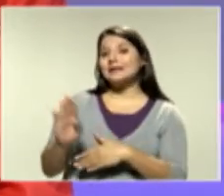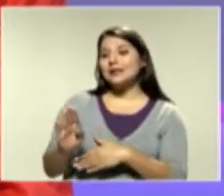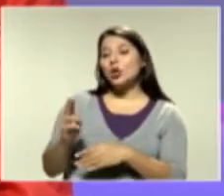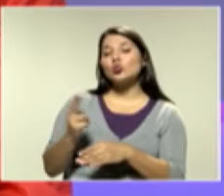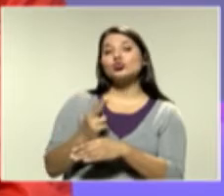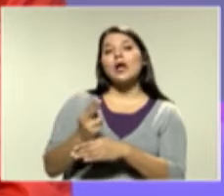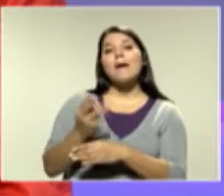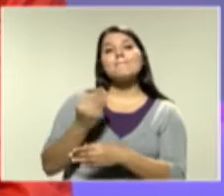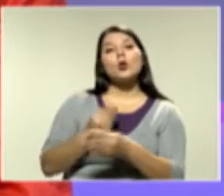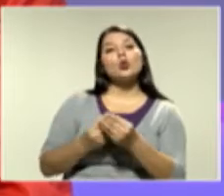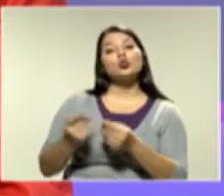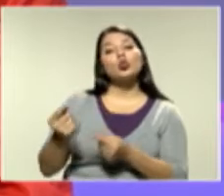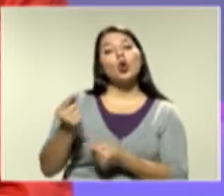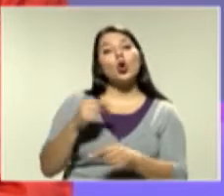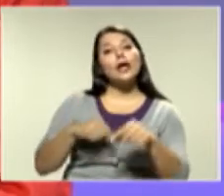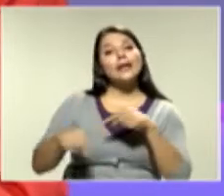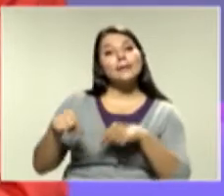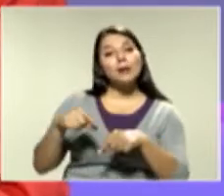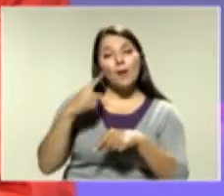utilizaba en piña.